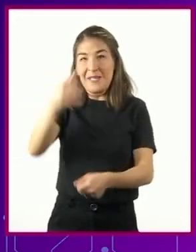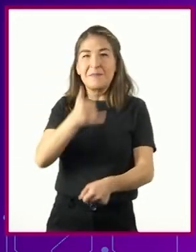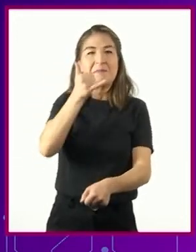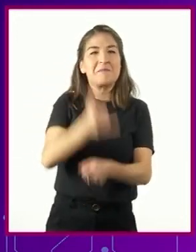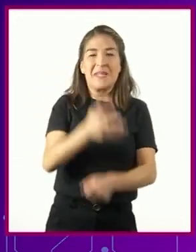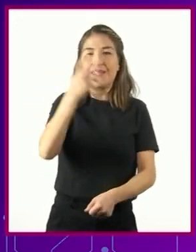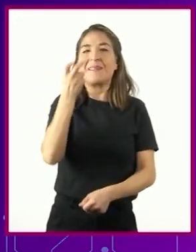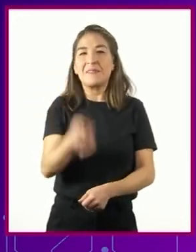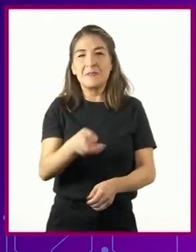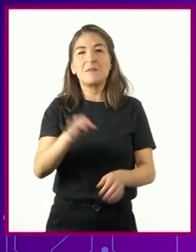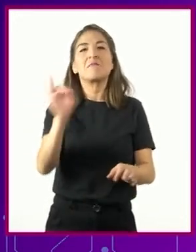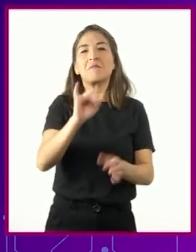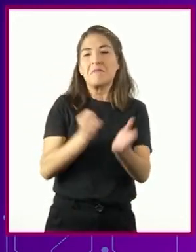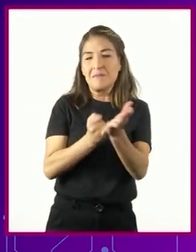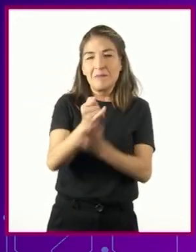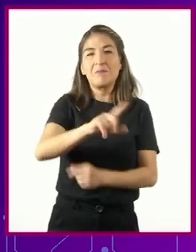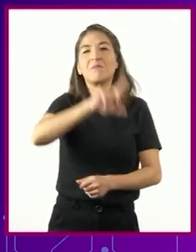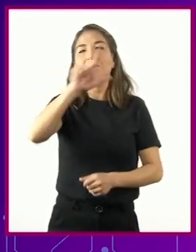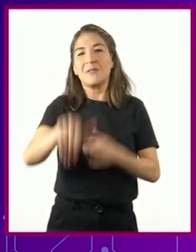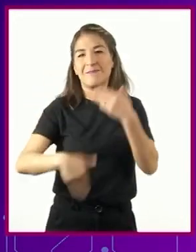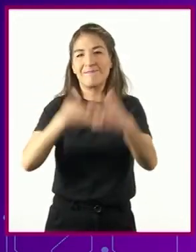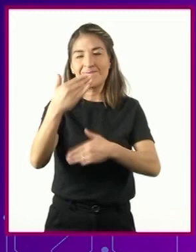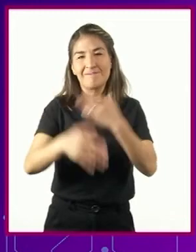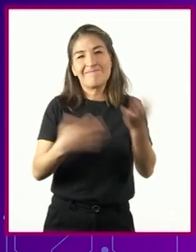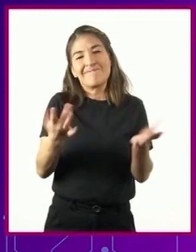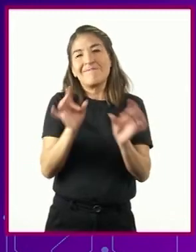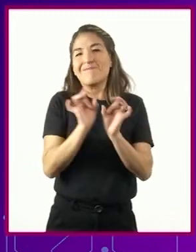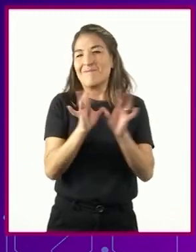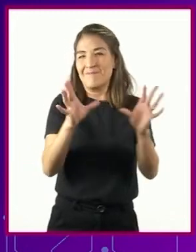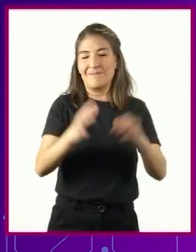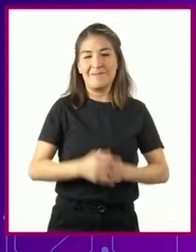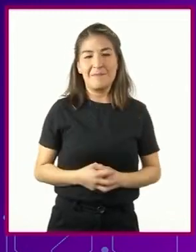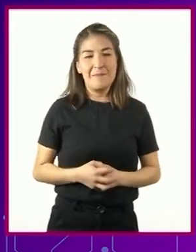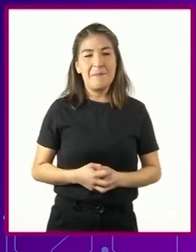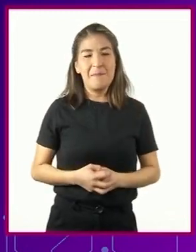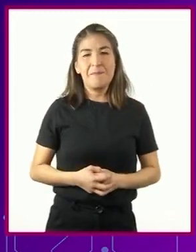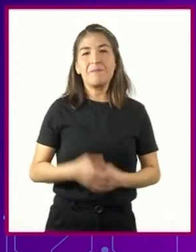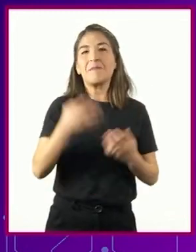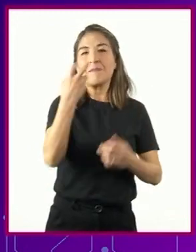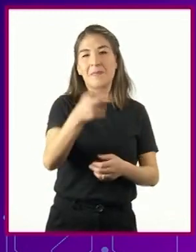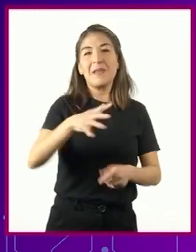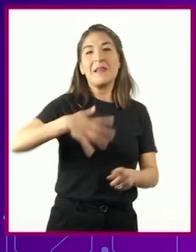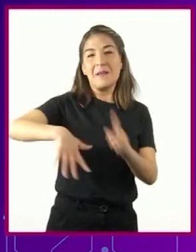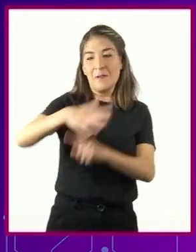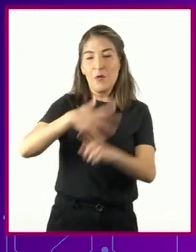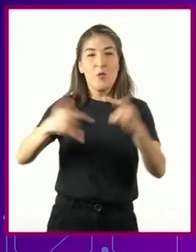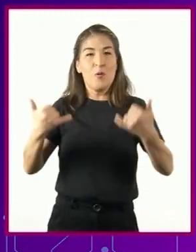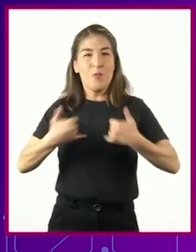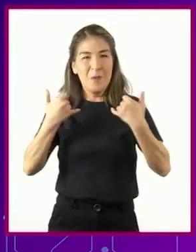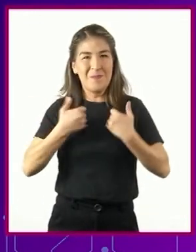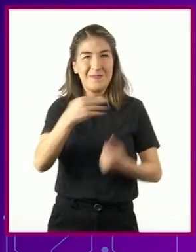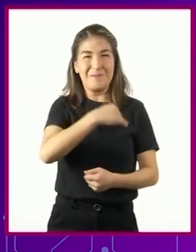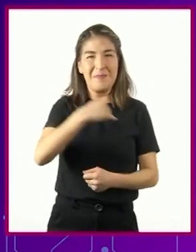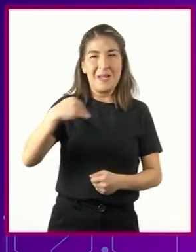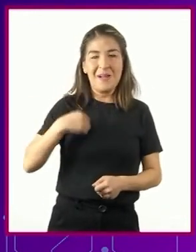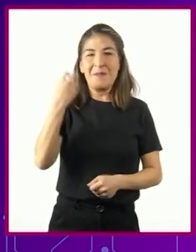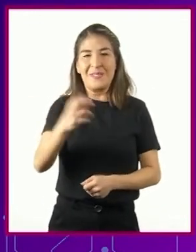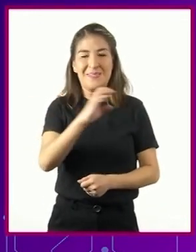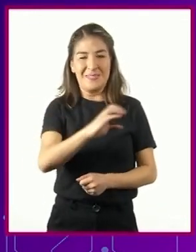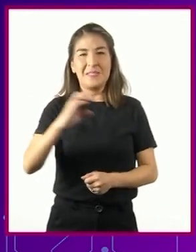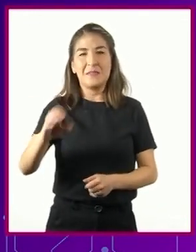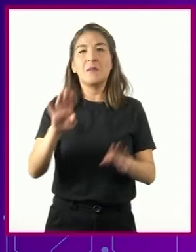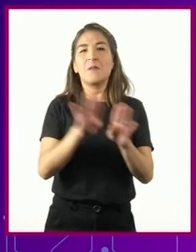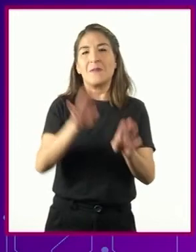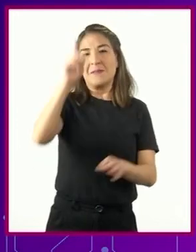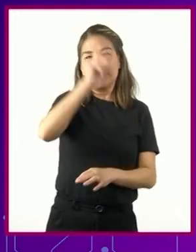la escisión puede producirse de manera imprevista. En cuanto a los jóvenes miembros del CC, diré unas